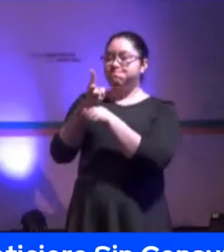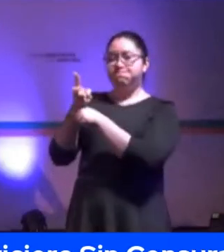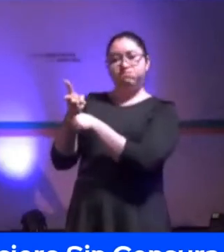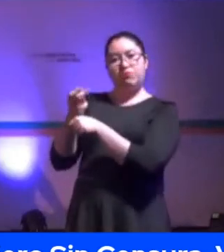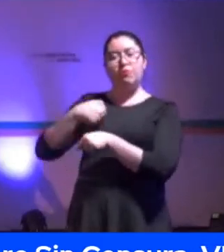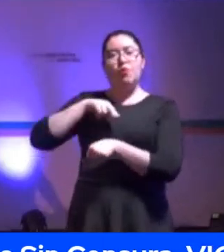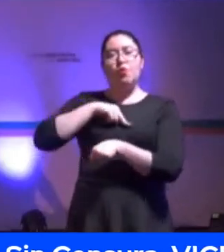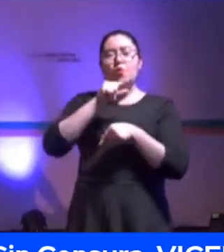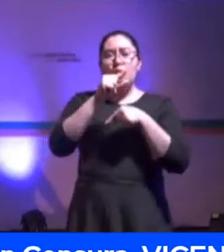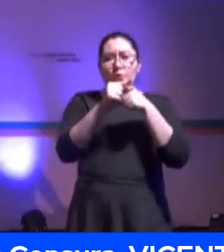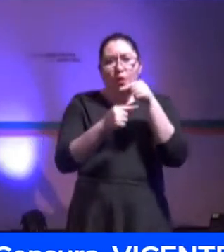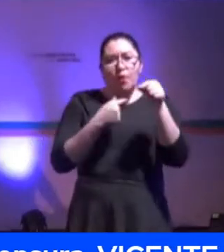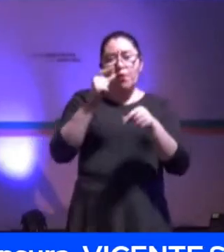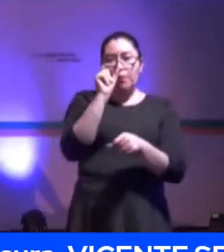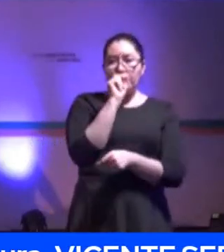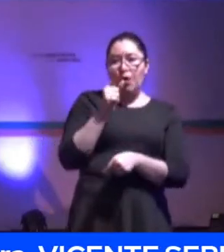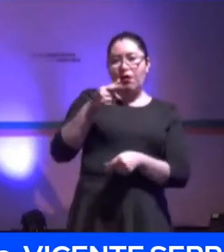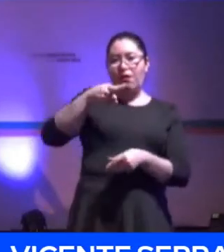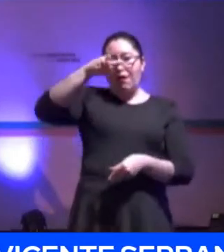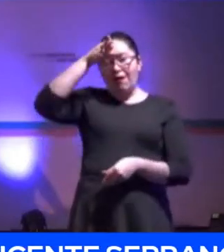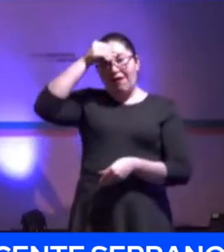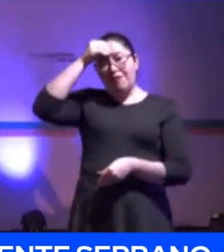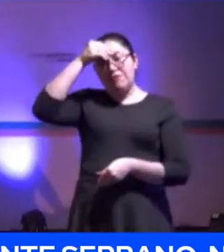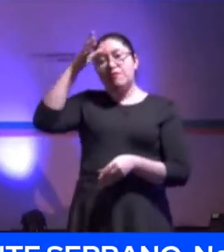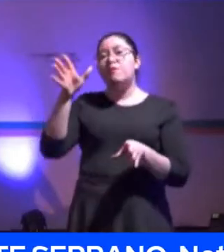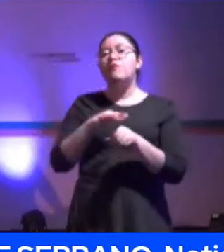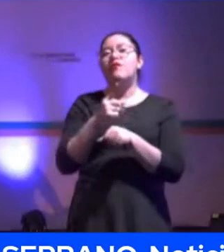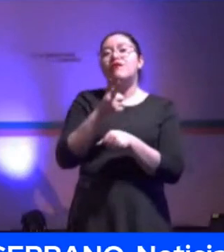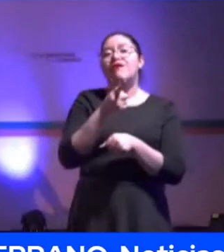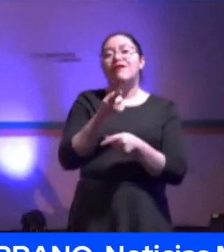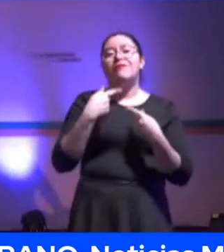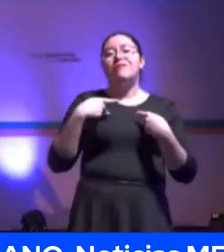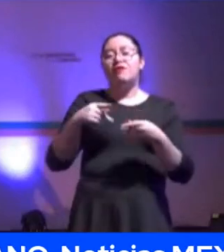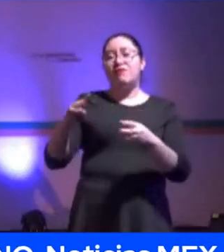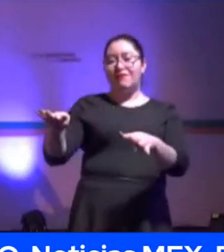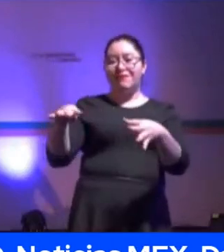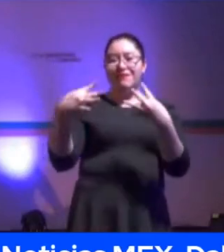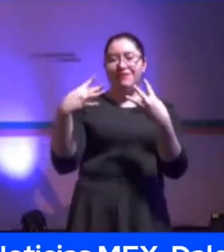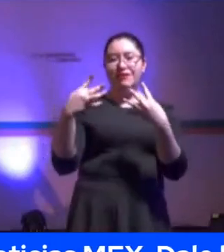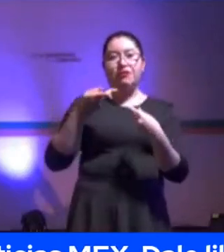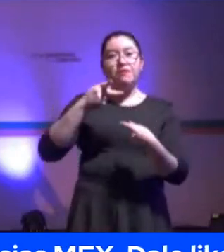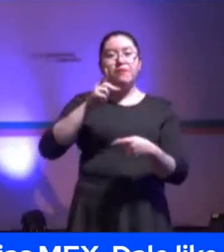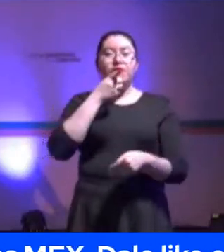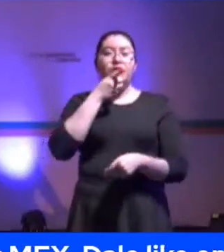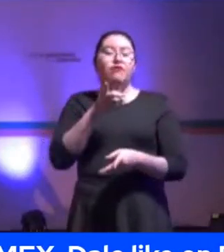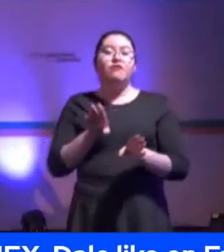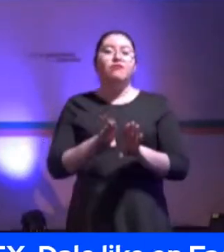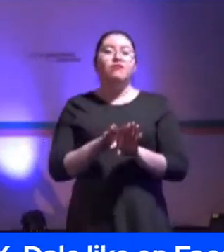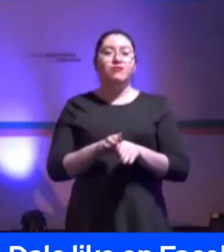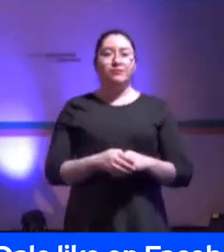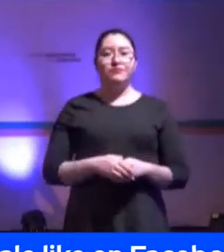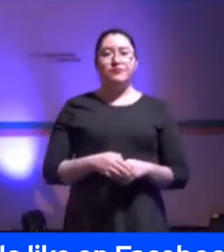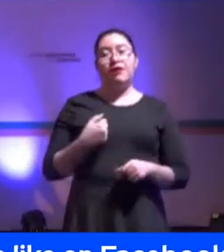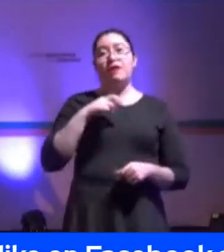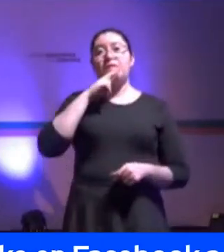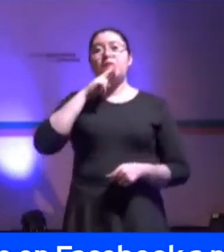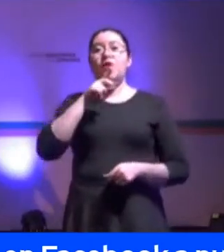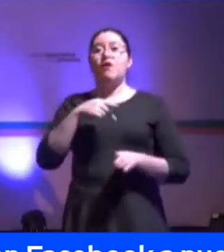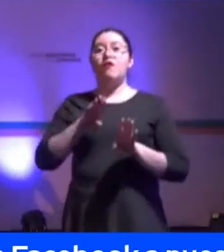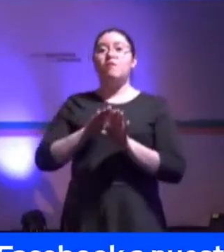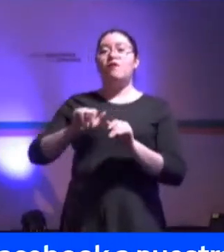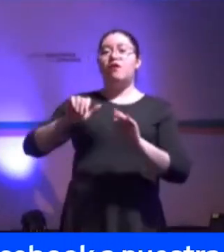vamos profesionalizando gracias a las audiencias. Ah, pero yo mil veces prefiero ser un palero de